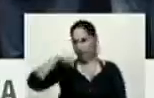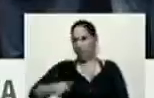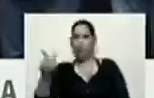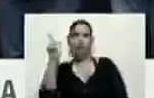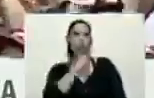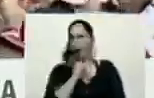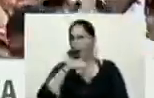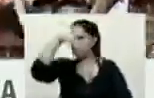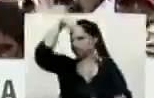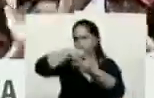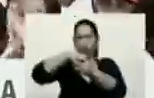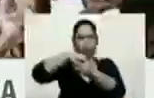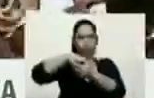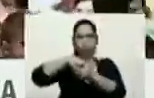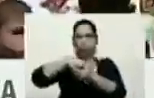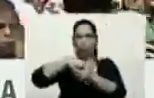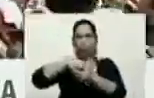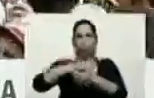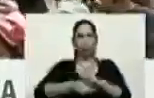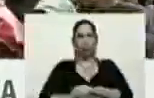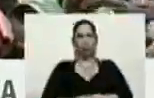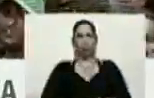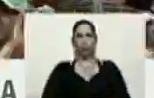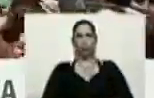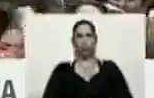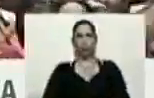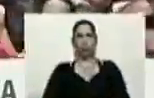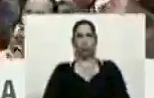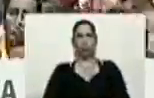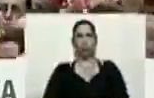a meter sus garras.